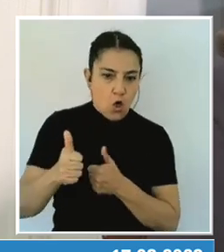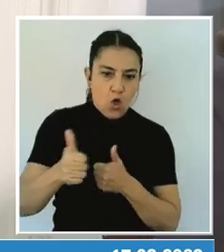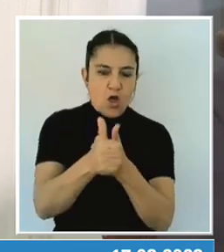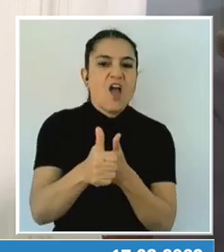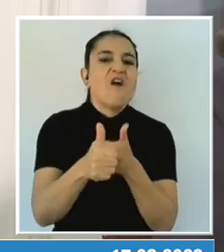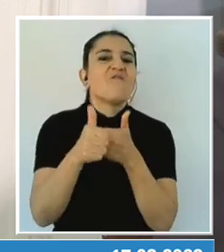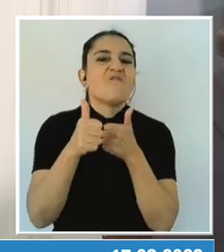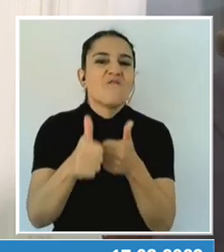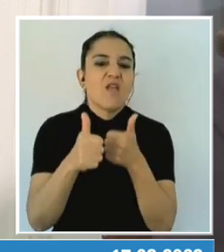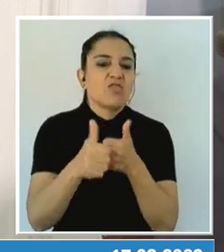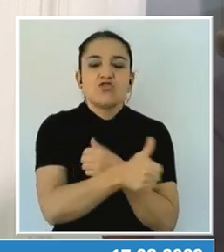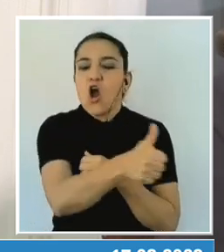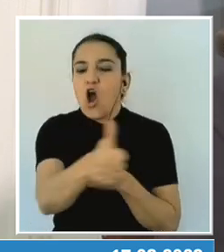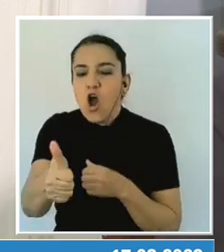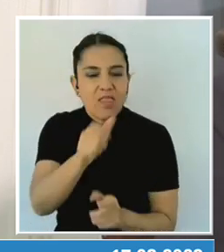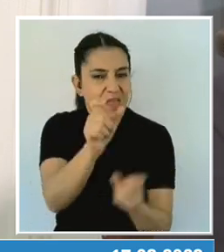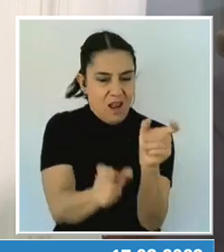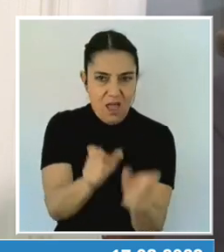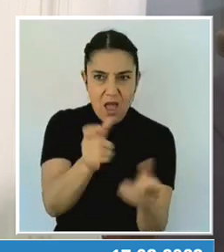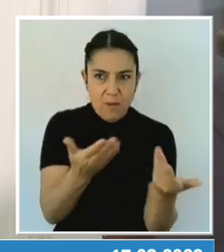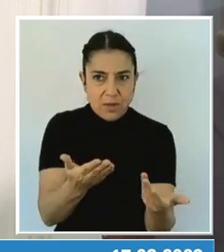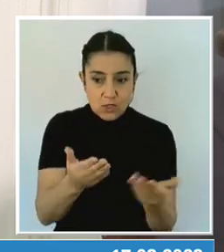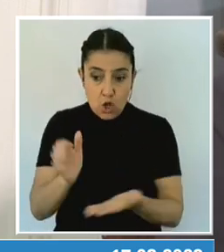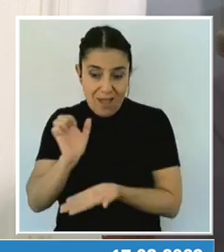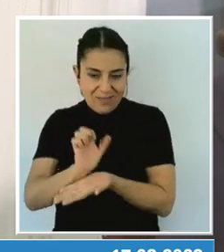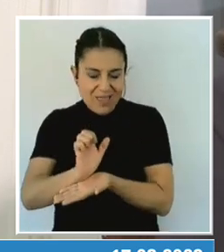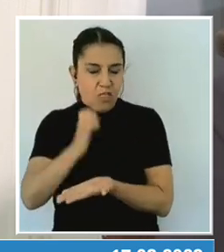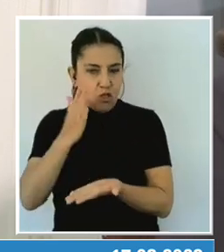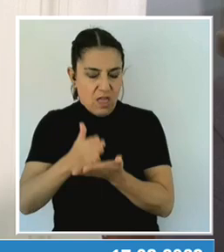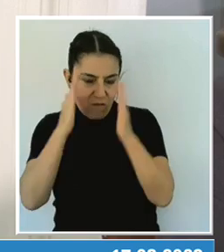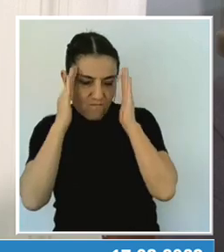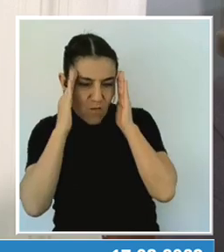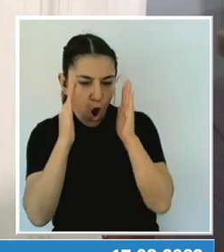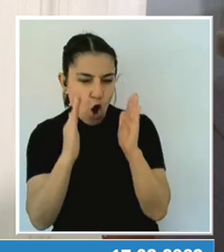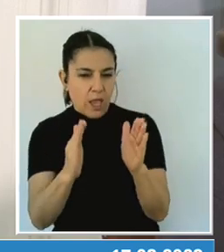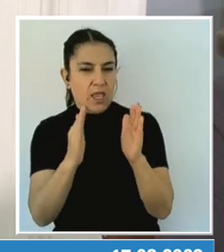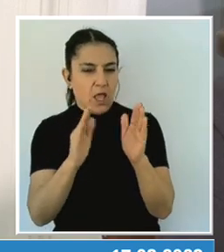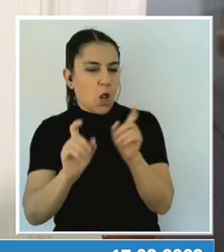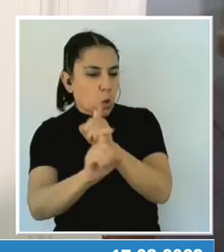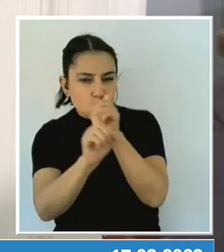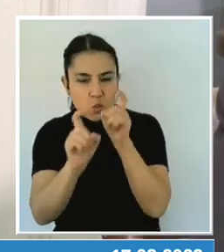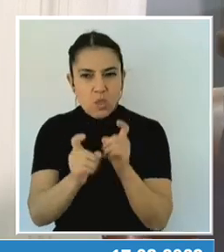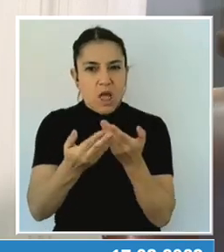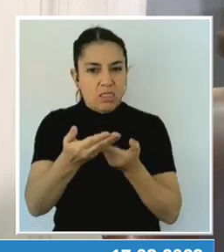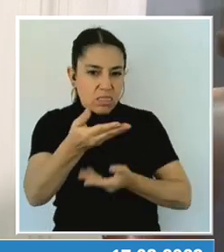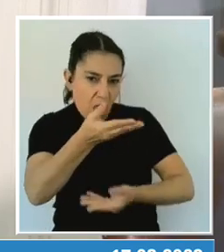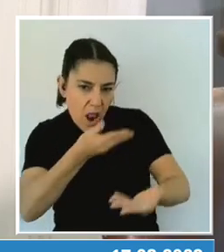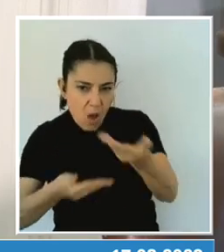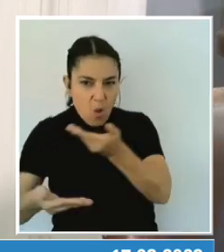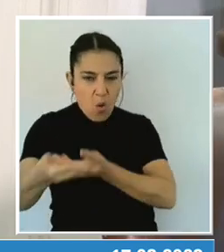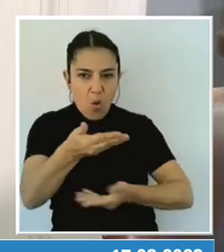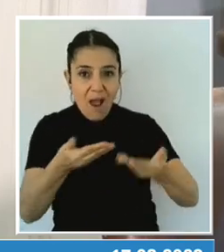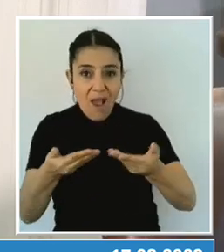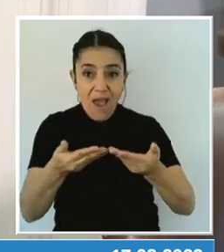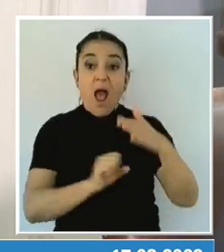Para eso tendrá que oír, tendrá que consultar, tendrá que dialogar. Las autoridades tendrán que